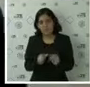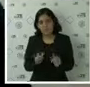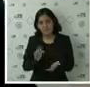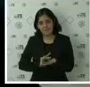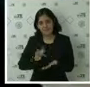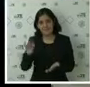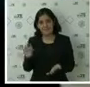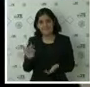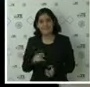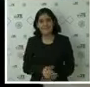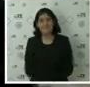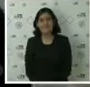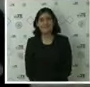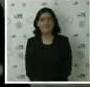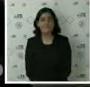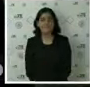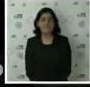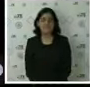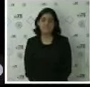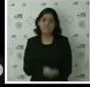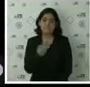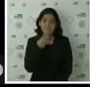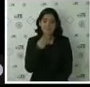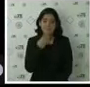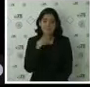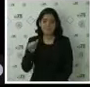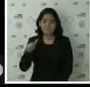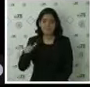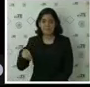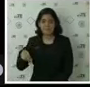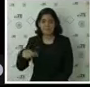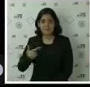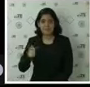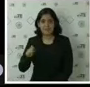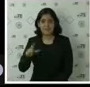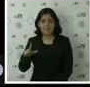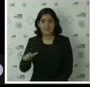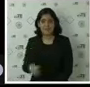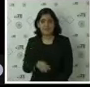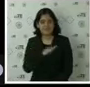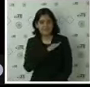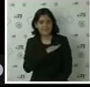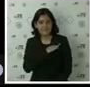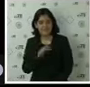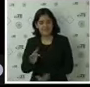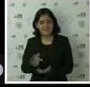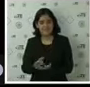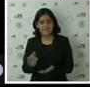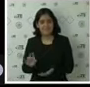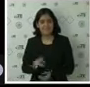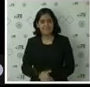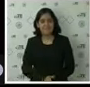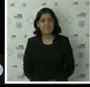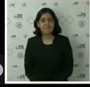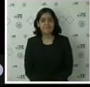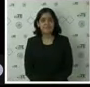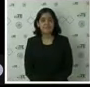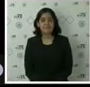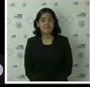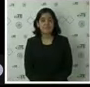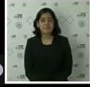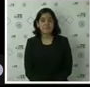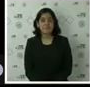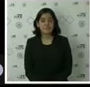Gracias. Excelente, muy bien, Ángel, muy claras ideas, te felicito. Gracias. Bueno, al contrario,